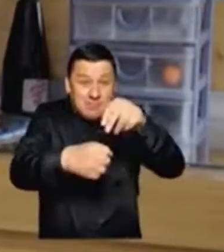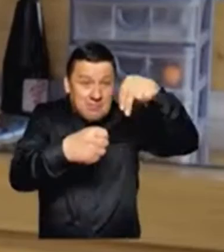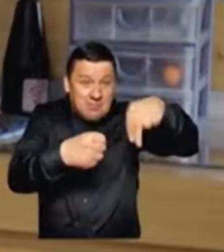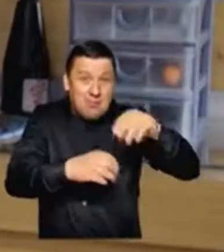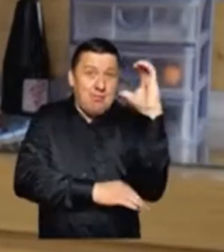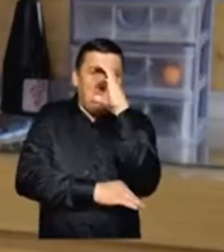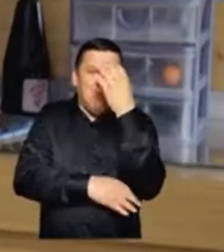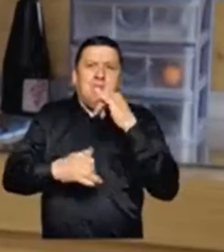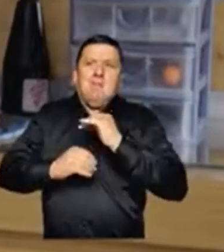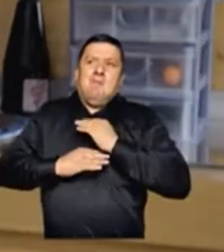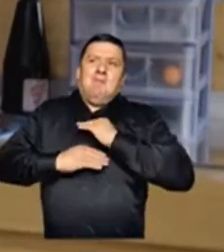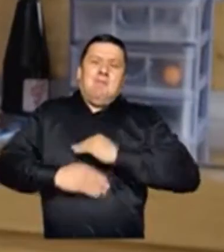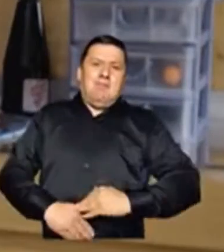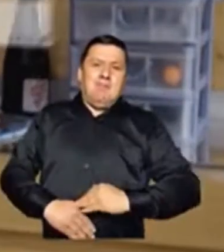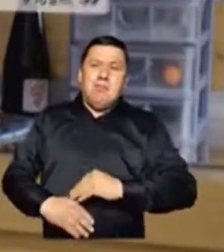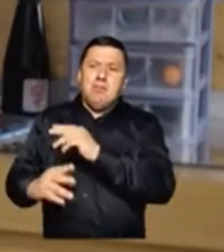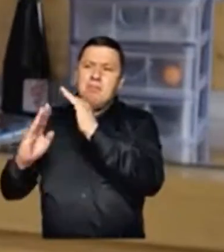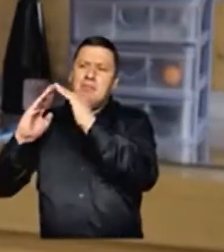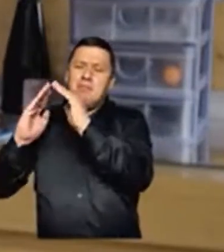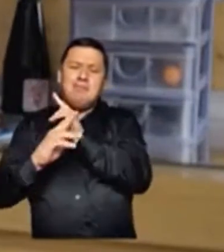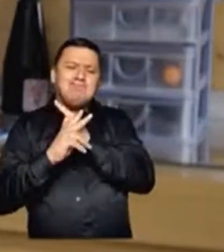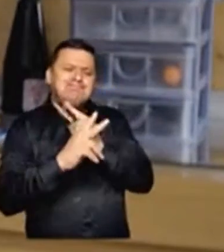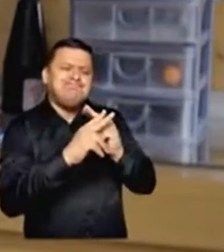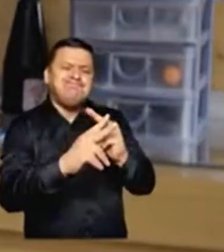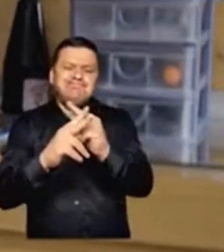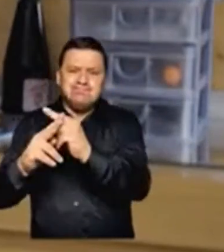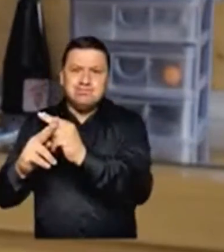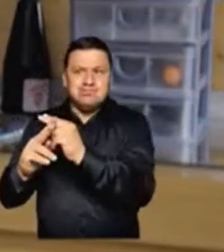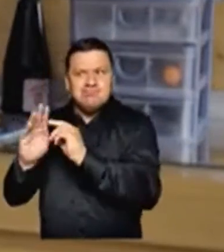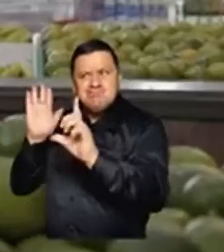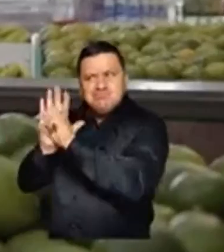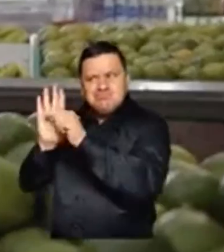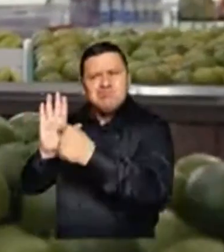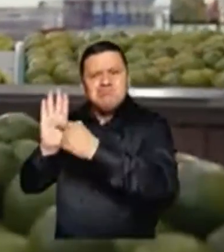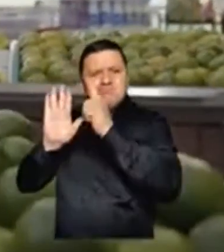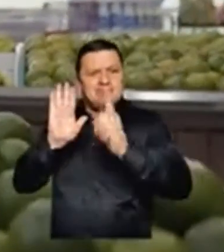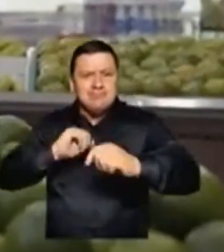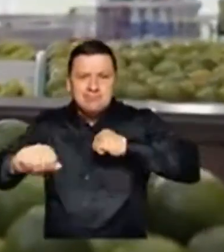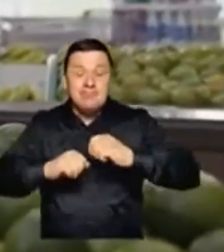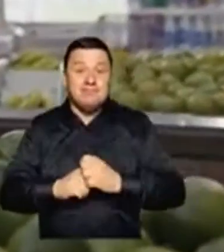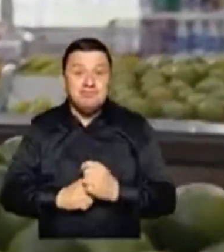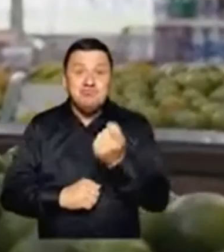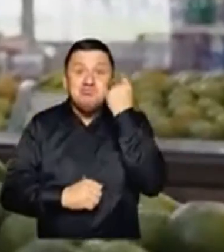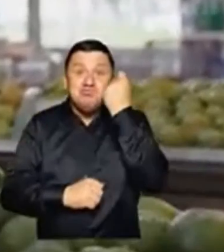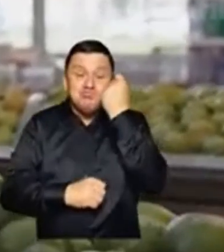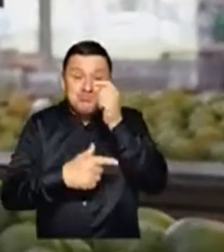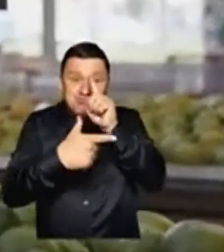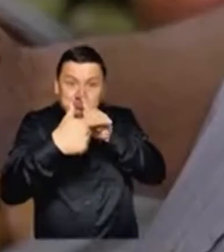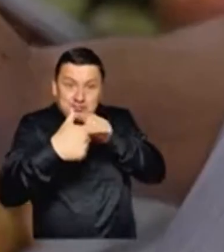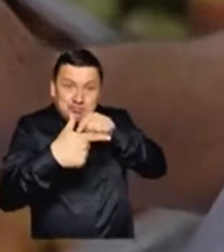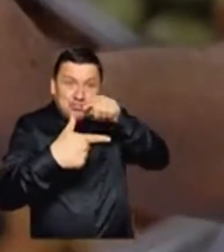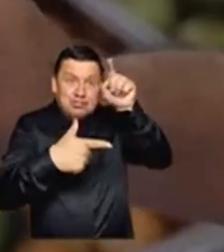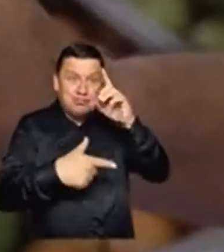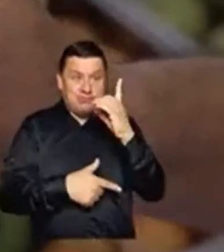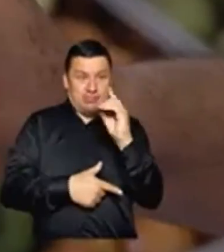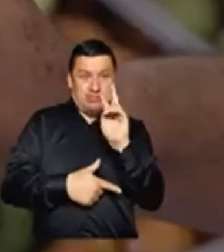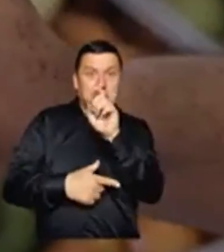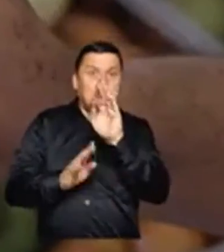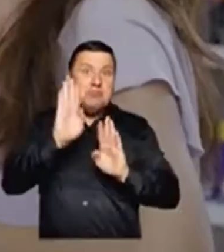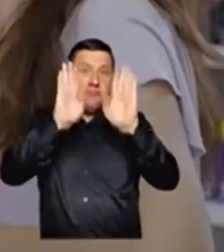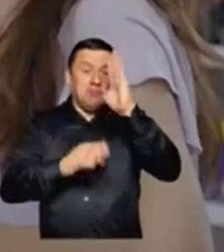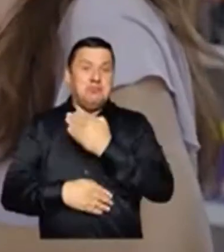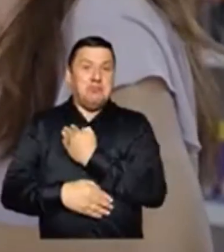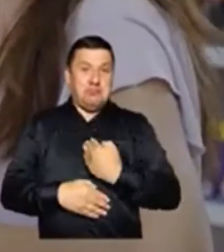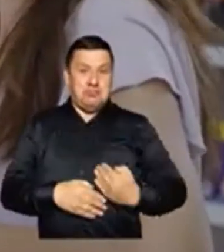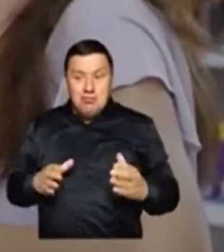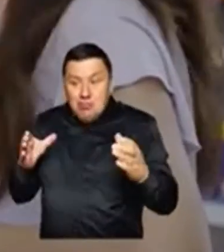colombianos volvieron a tener crédito bancario gracias a la ley que él impulsó. Según las más recientes mediciones, David Barguil sería el candidato